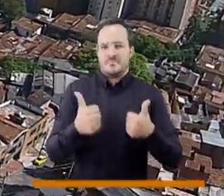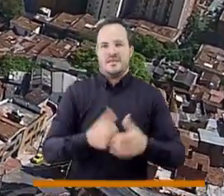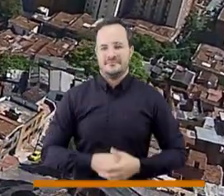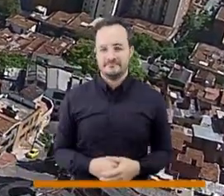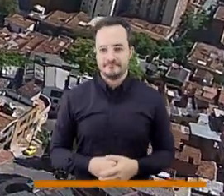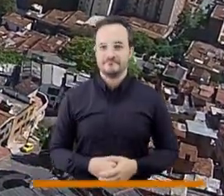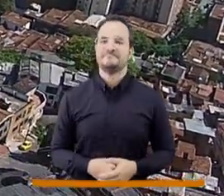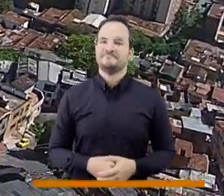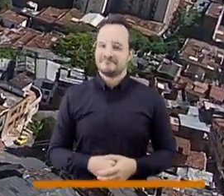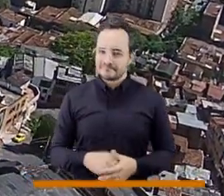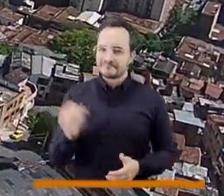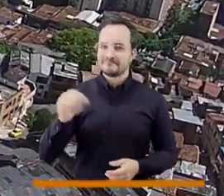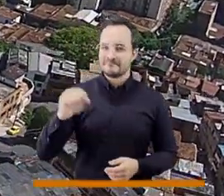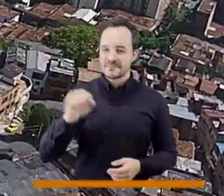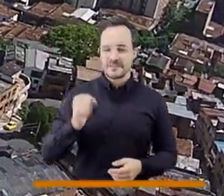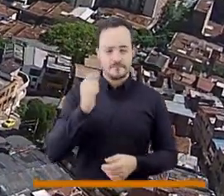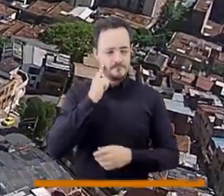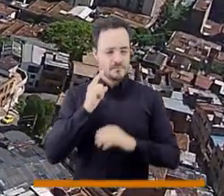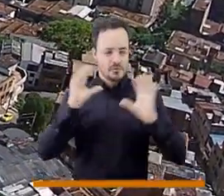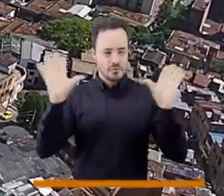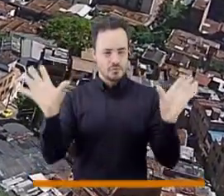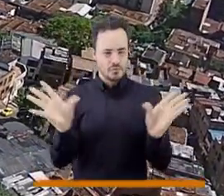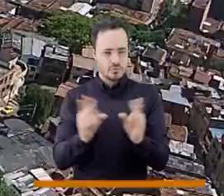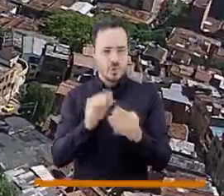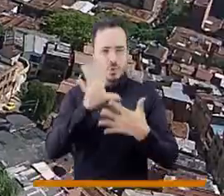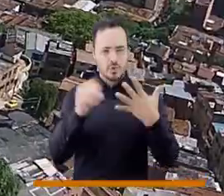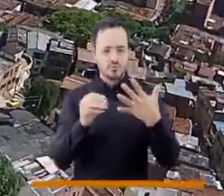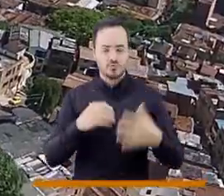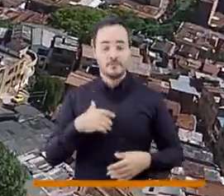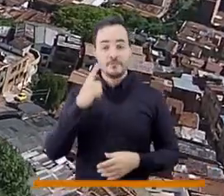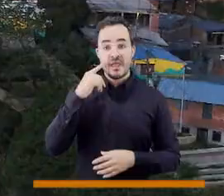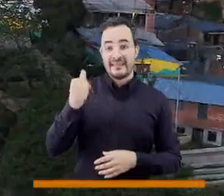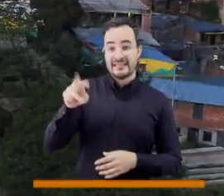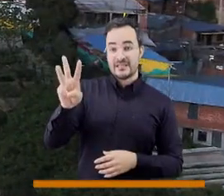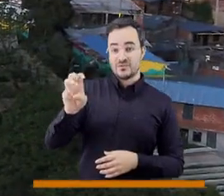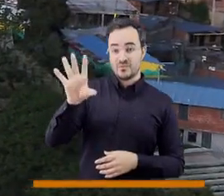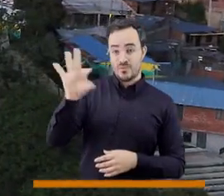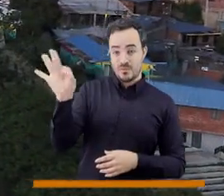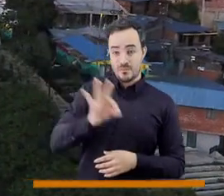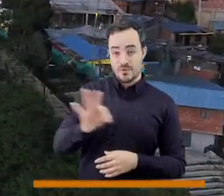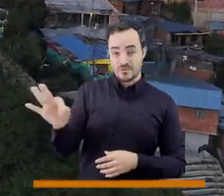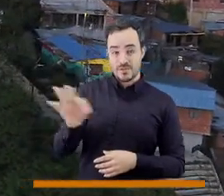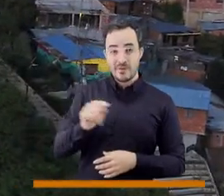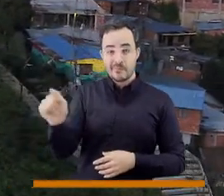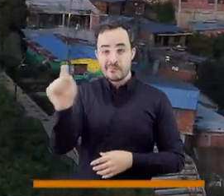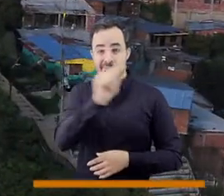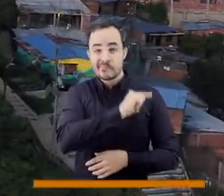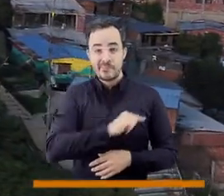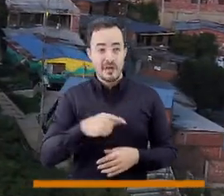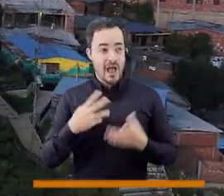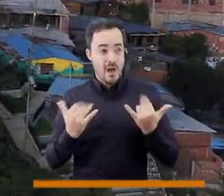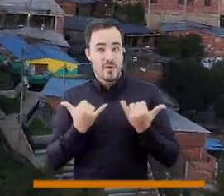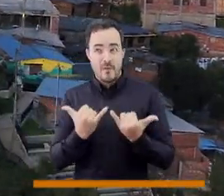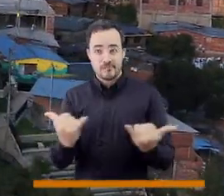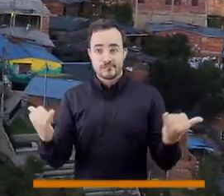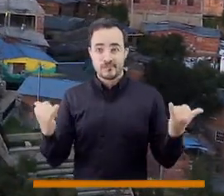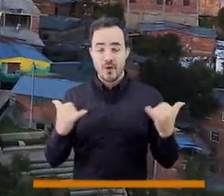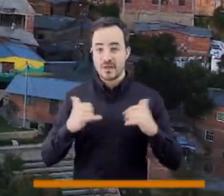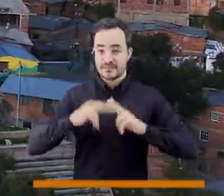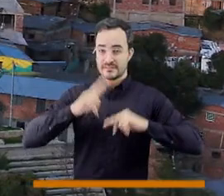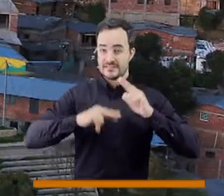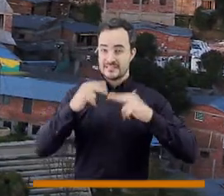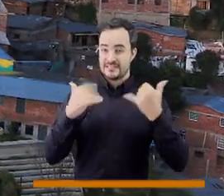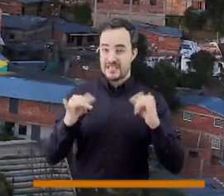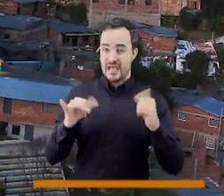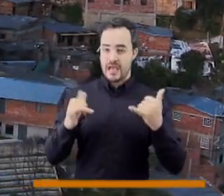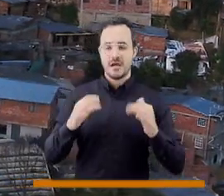propiciar a nuestros habitantes. Mire, escuchándolo, recojamos entonces un poquito. El 18% de lo que